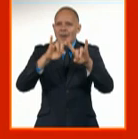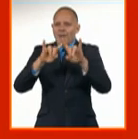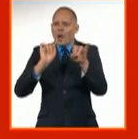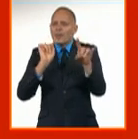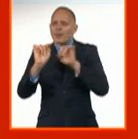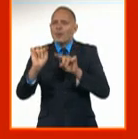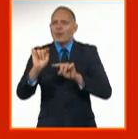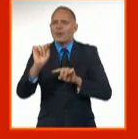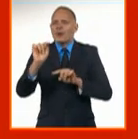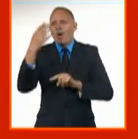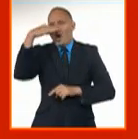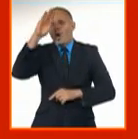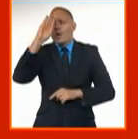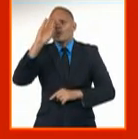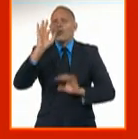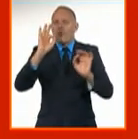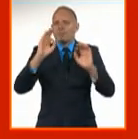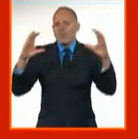www.cubadebate.cu